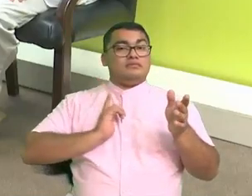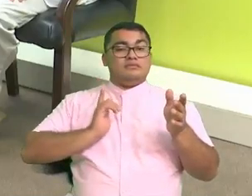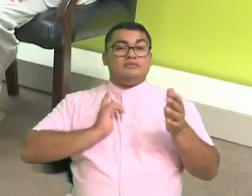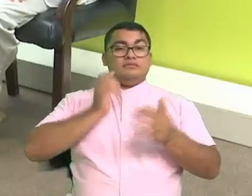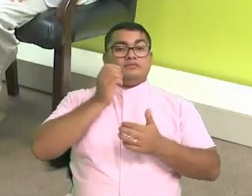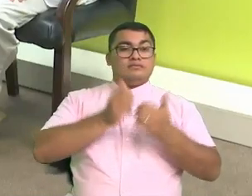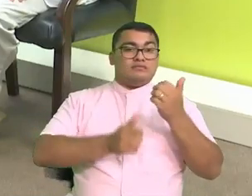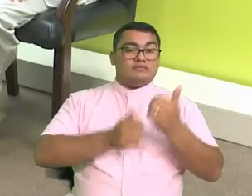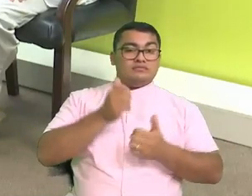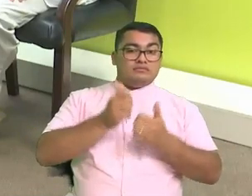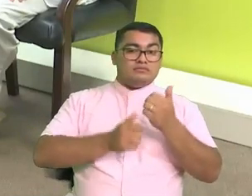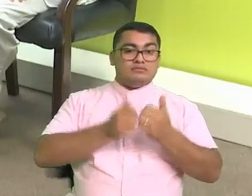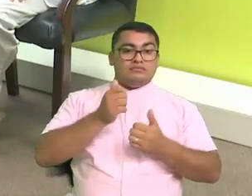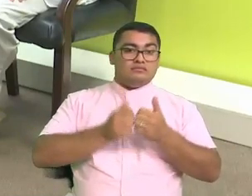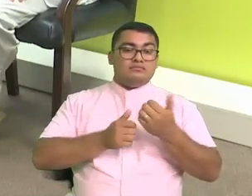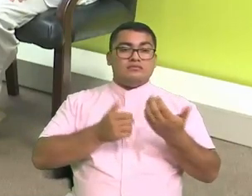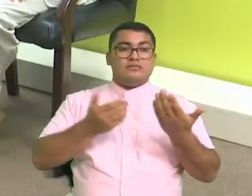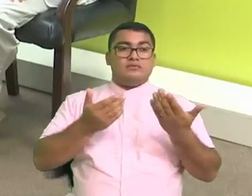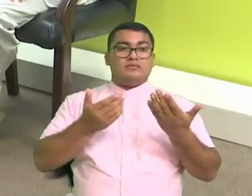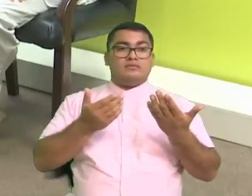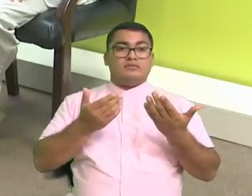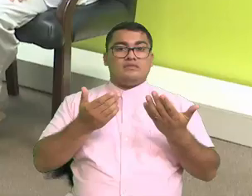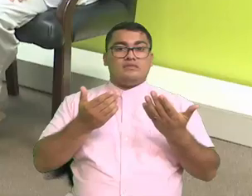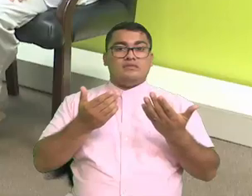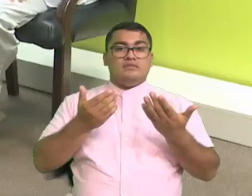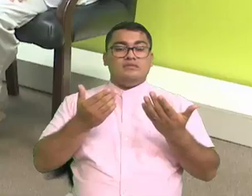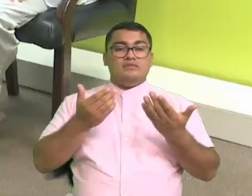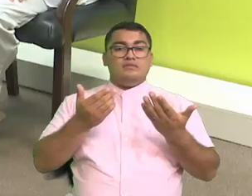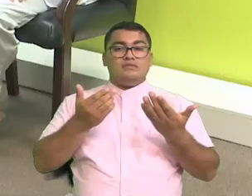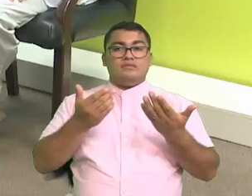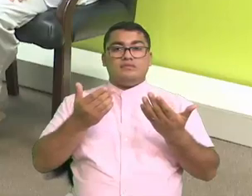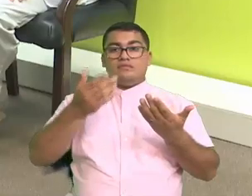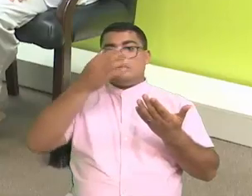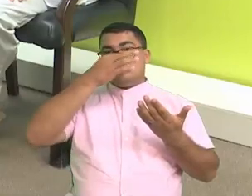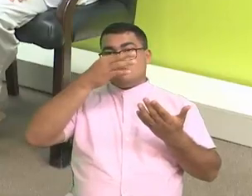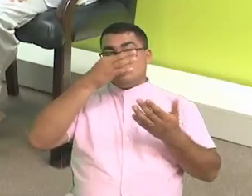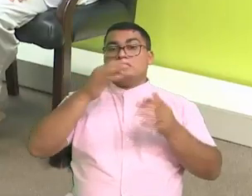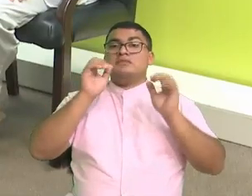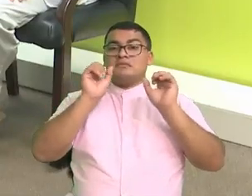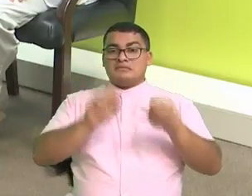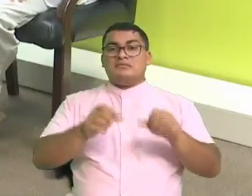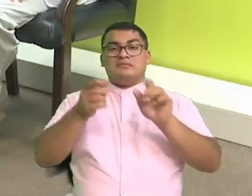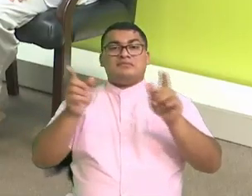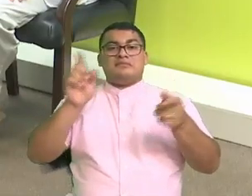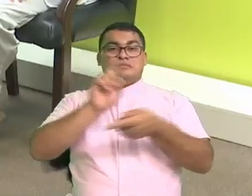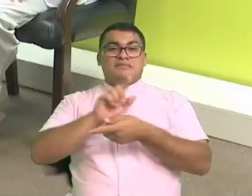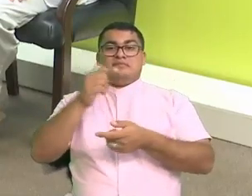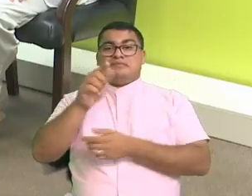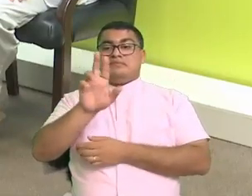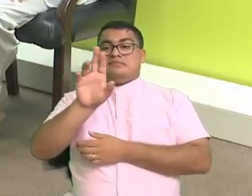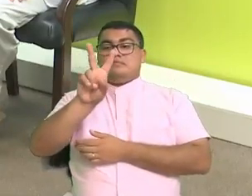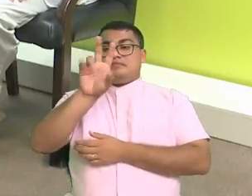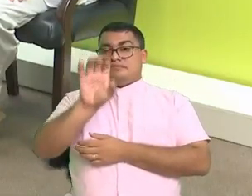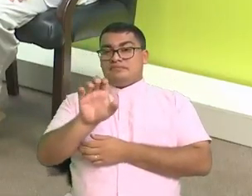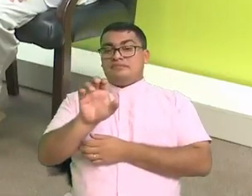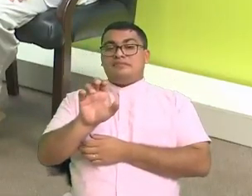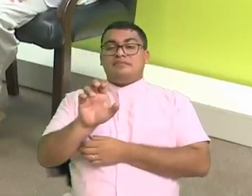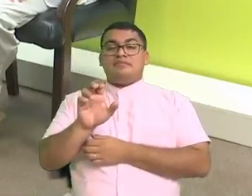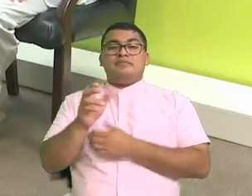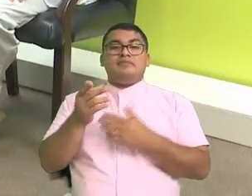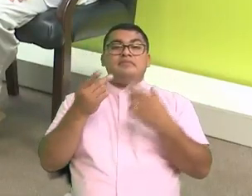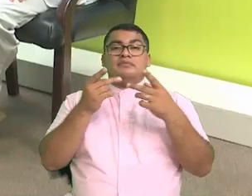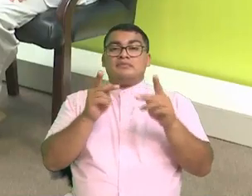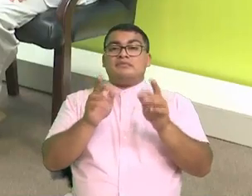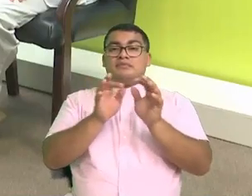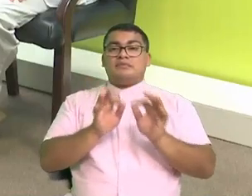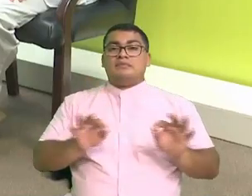que generalmente, sí, es cuando tenemos una gripe común, porque después se nos puede transformar en una sinusitis grave. Usted hablaba muy importante sobre